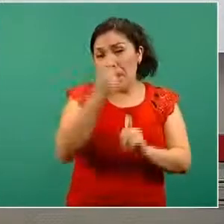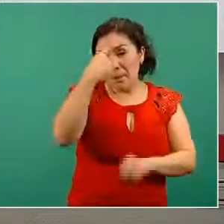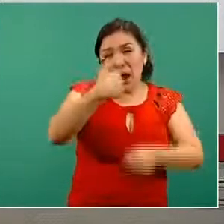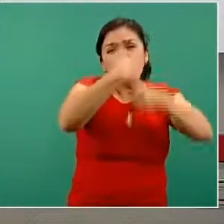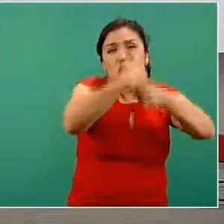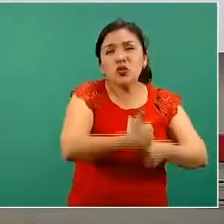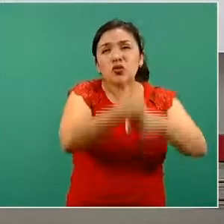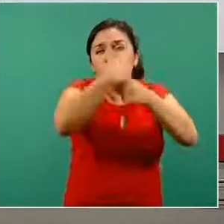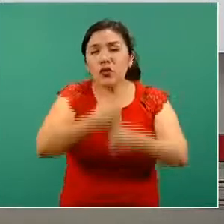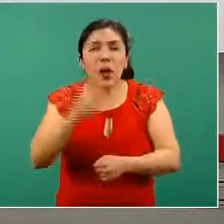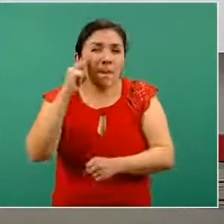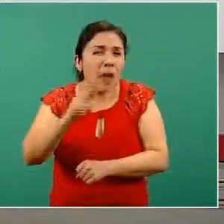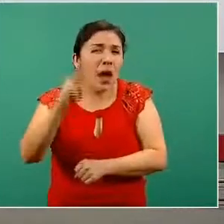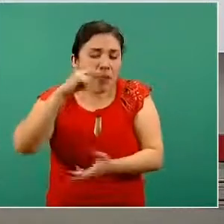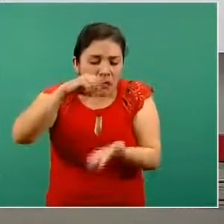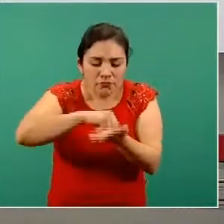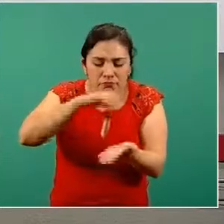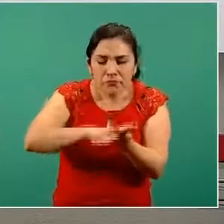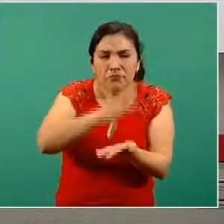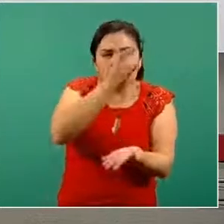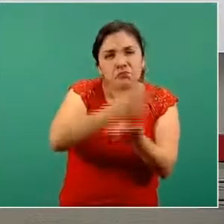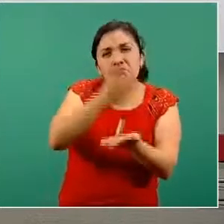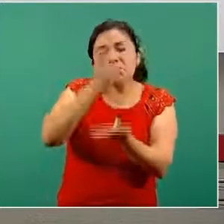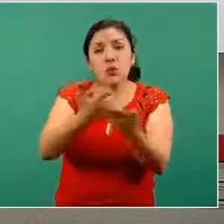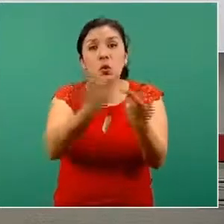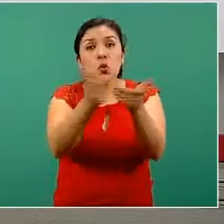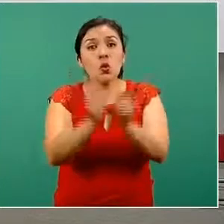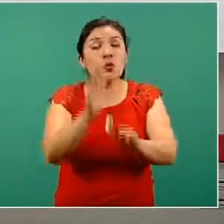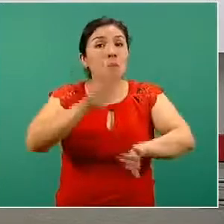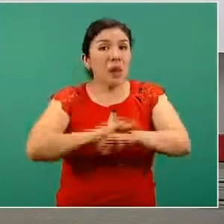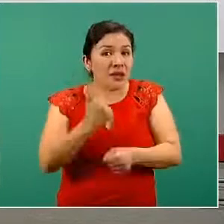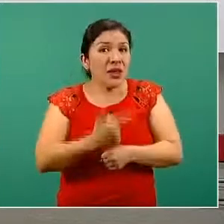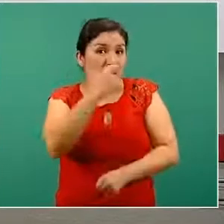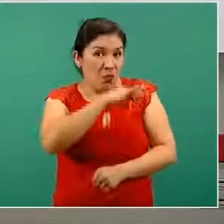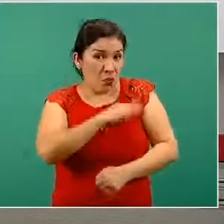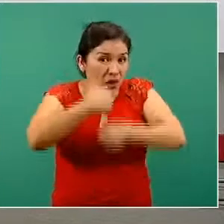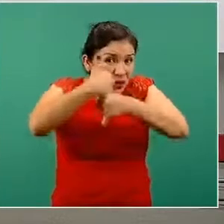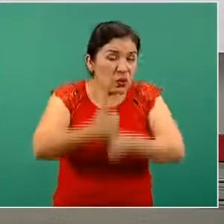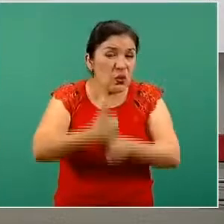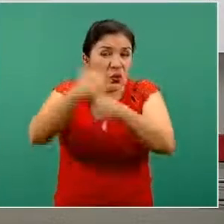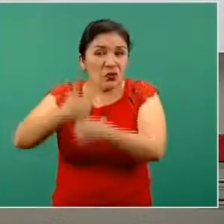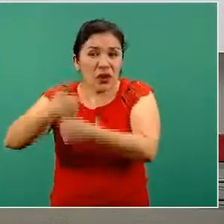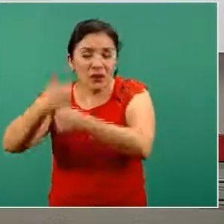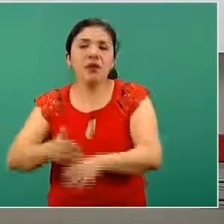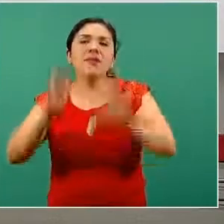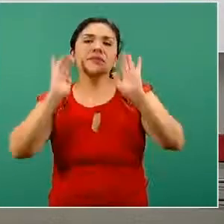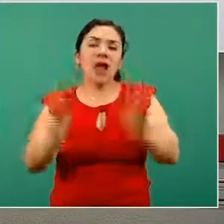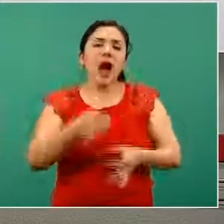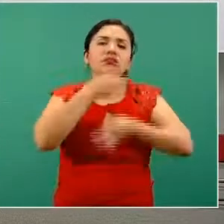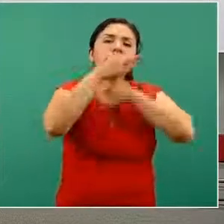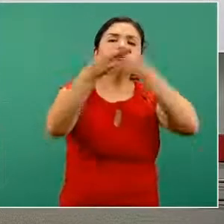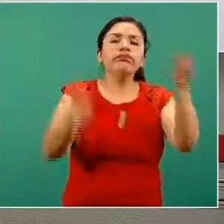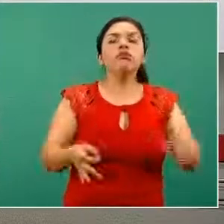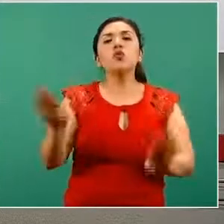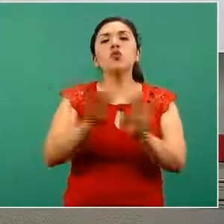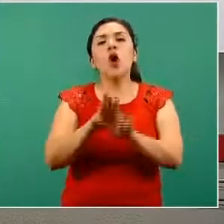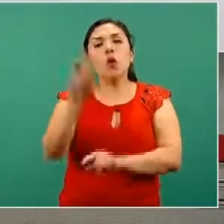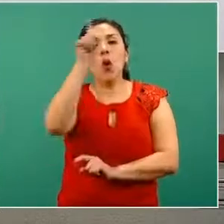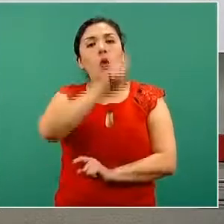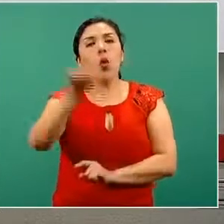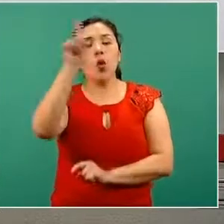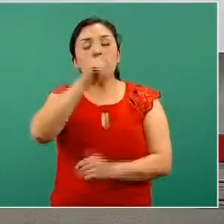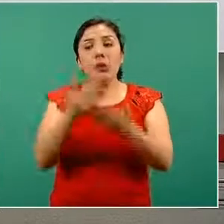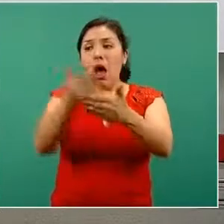enfermedad en México, de la identificación de grupos de riesgo y grupos vulnerables, emitió las recomendaciones que en su momento